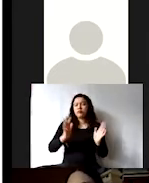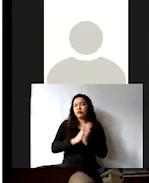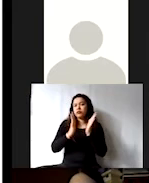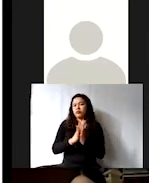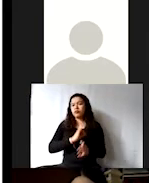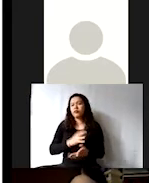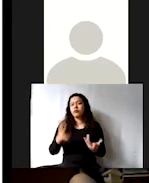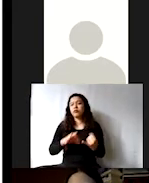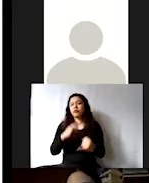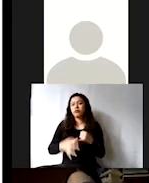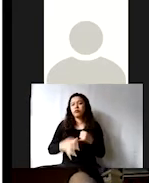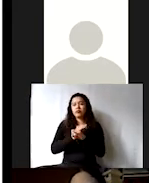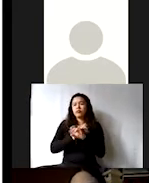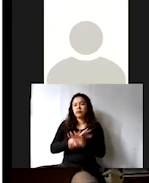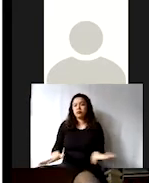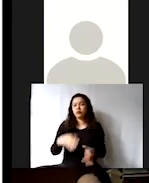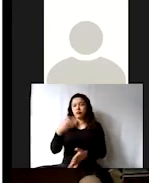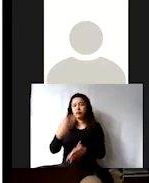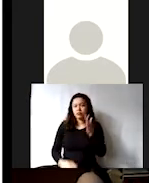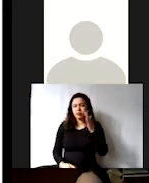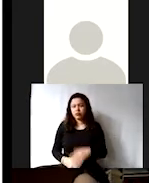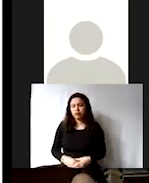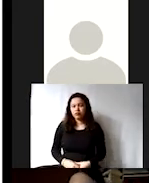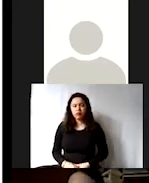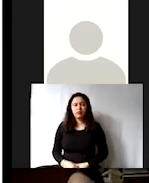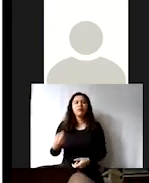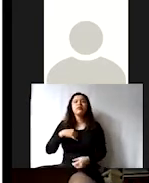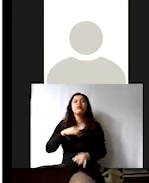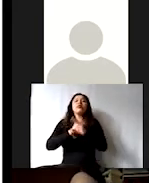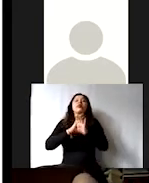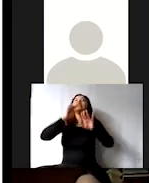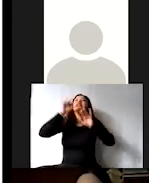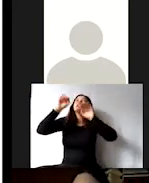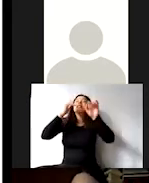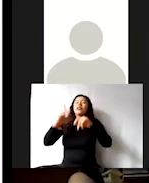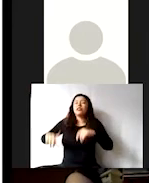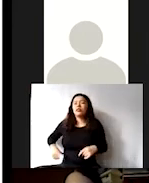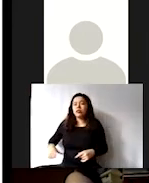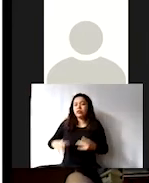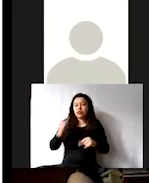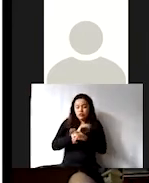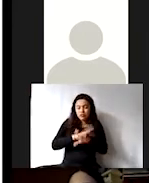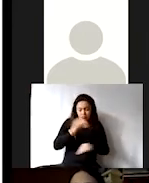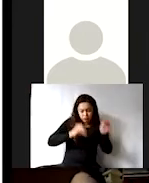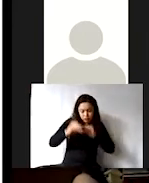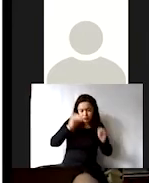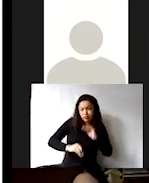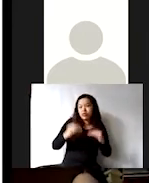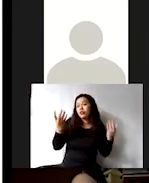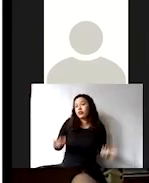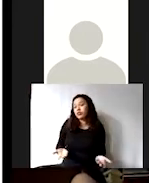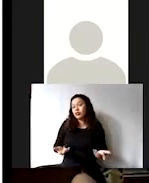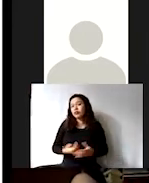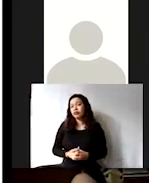falta información, ¿no? O sea, nosotros pedimos información al Estado, producimos información, pero también pues nos